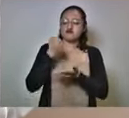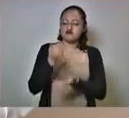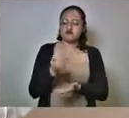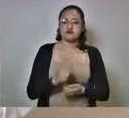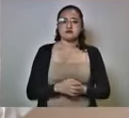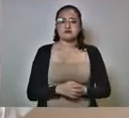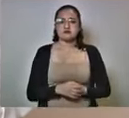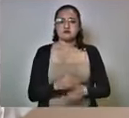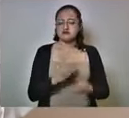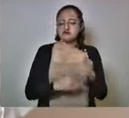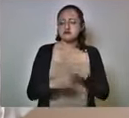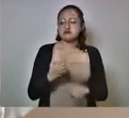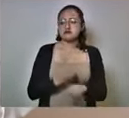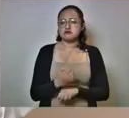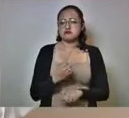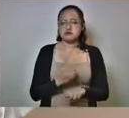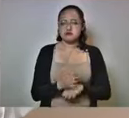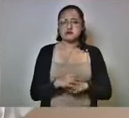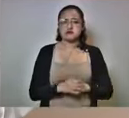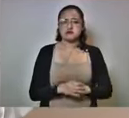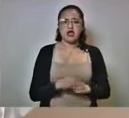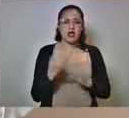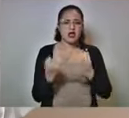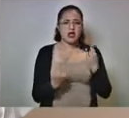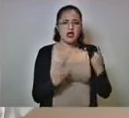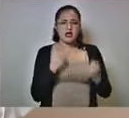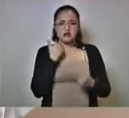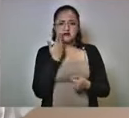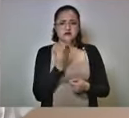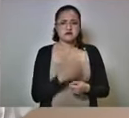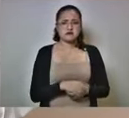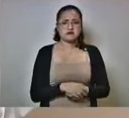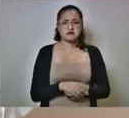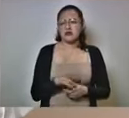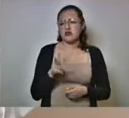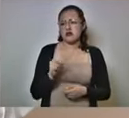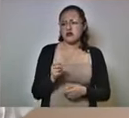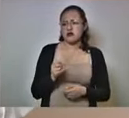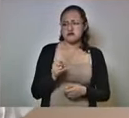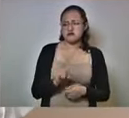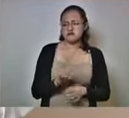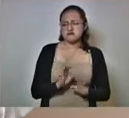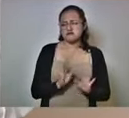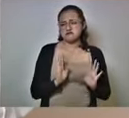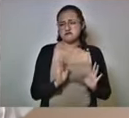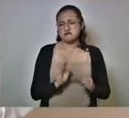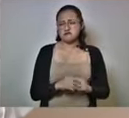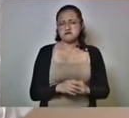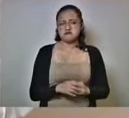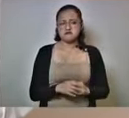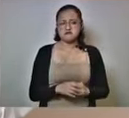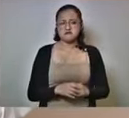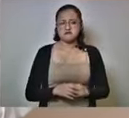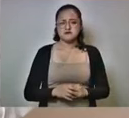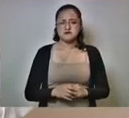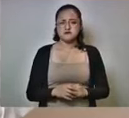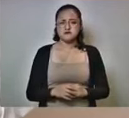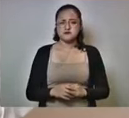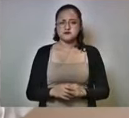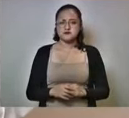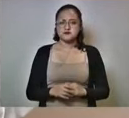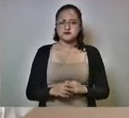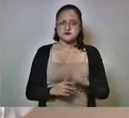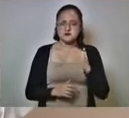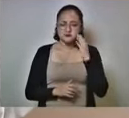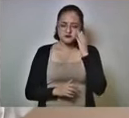Quisieran algunos que las cosas no caminaran así, pero estamos